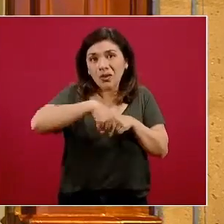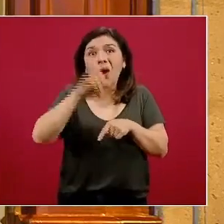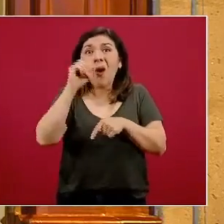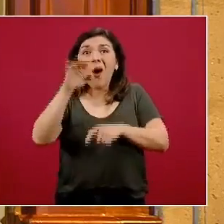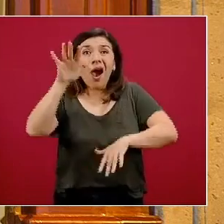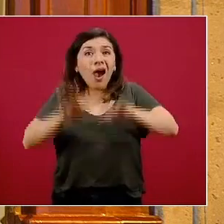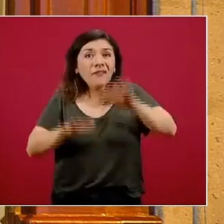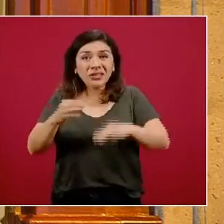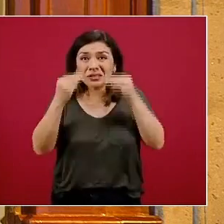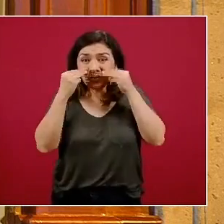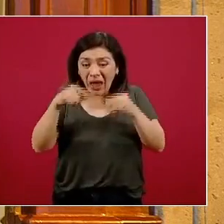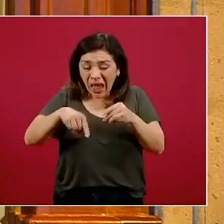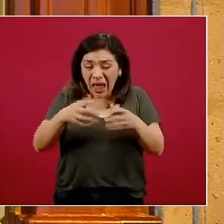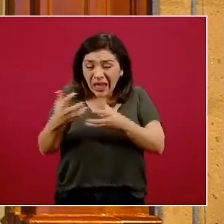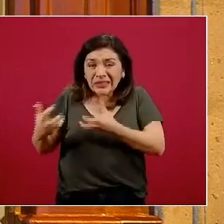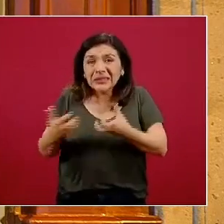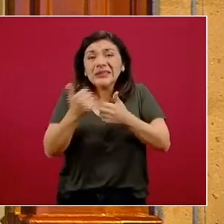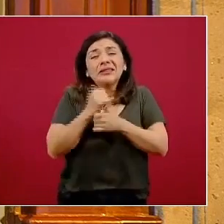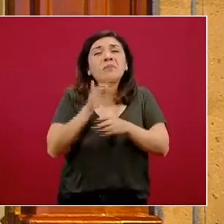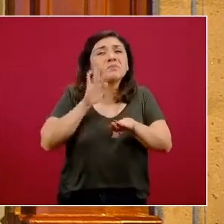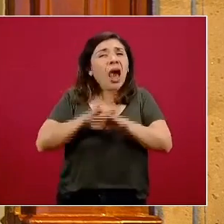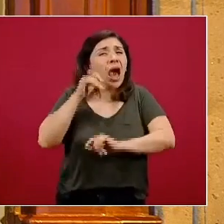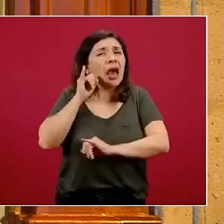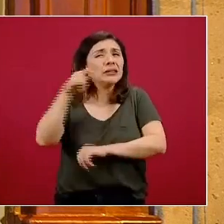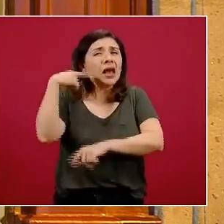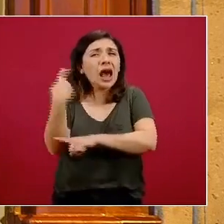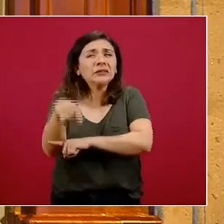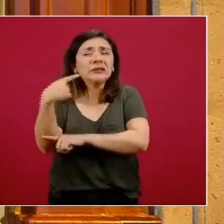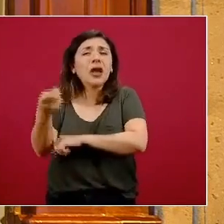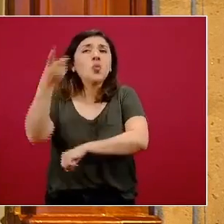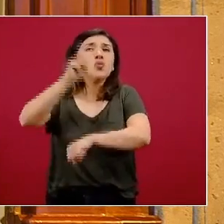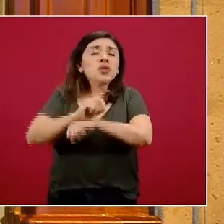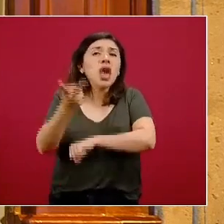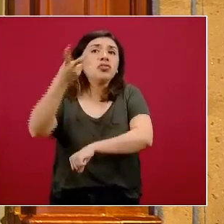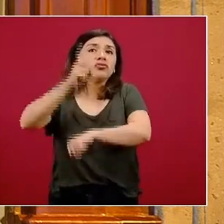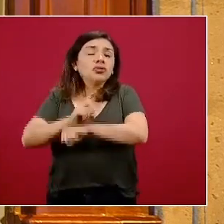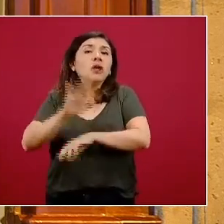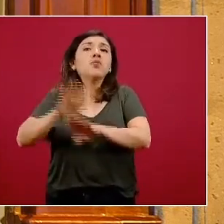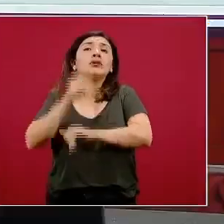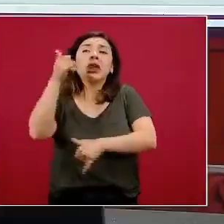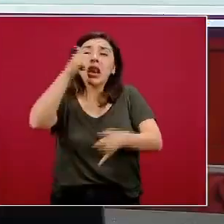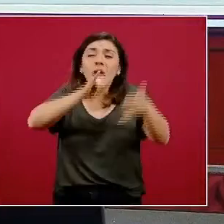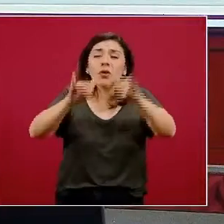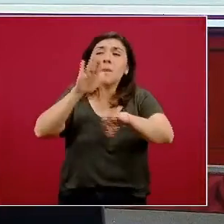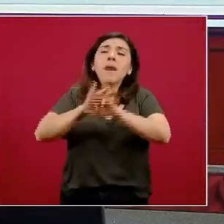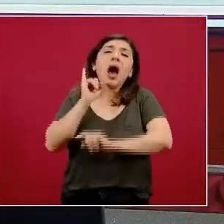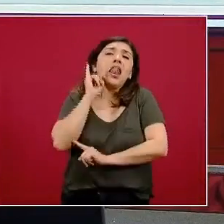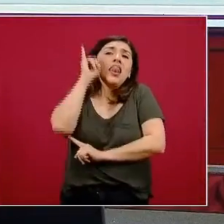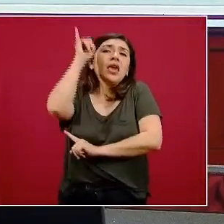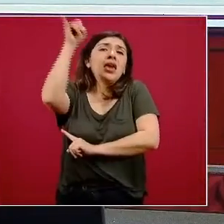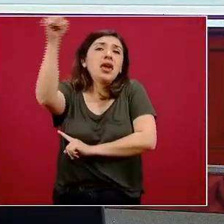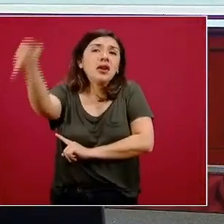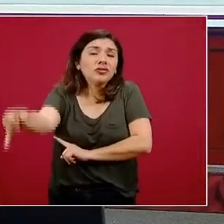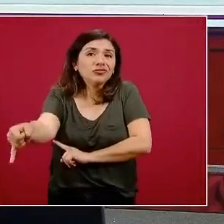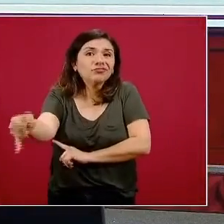otros casos la muestra viajará días porque el laboratorio estará lejos o estará